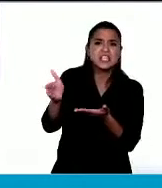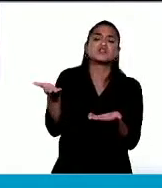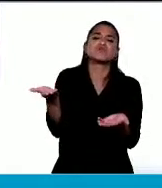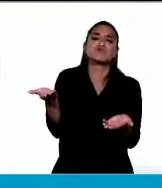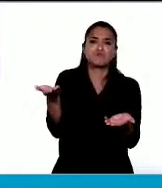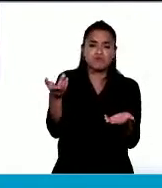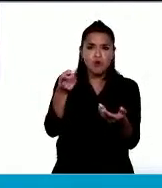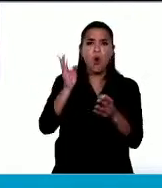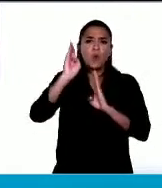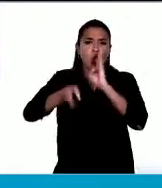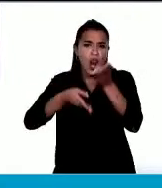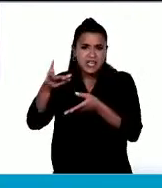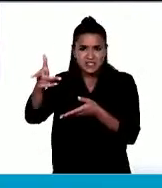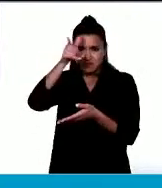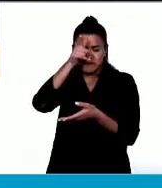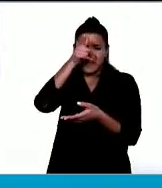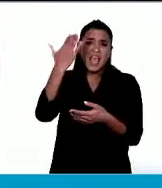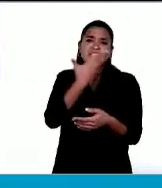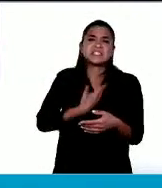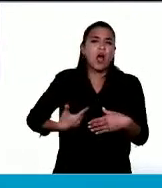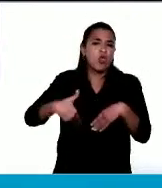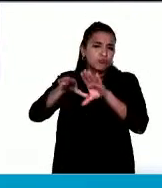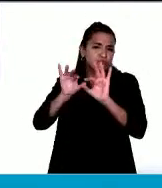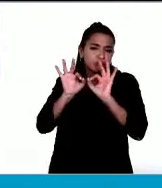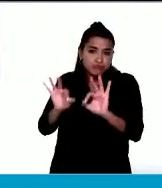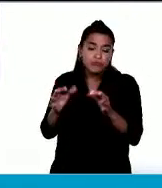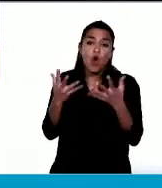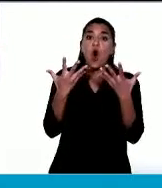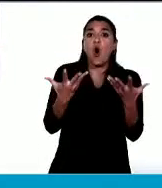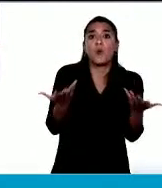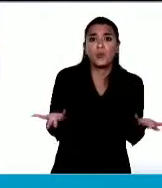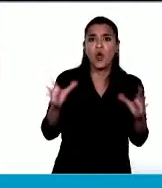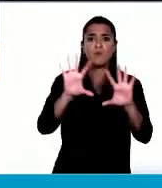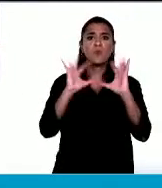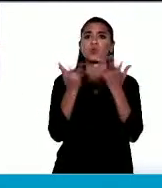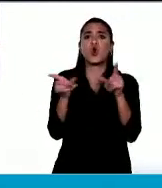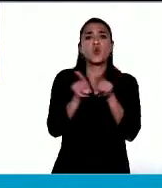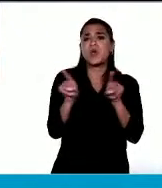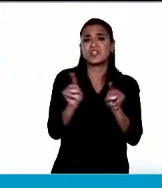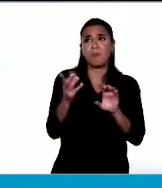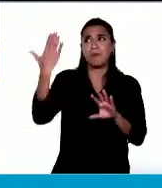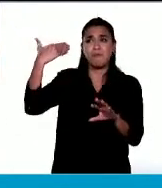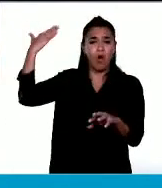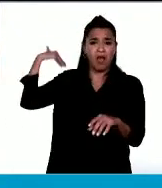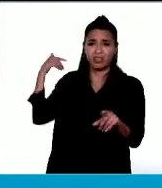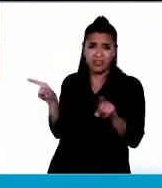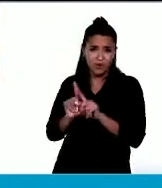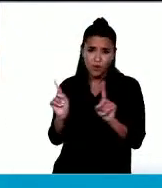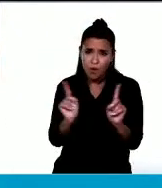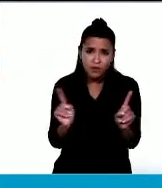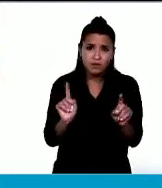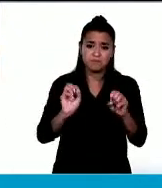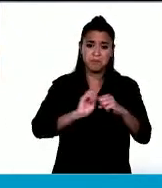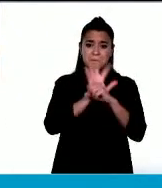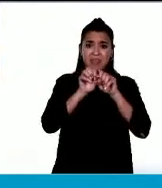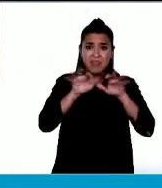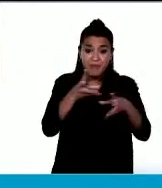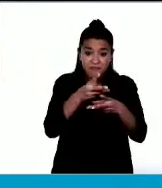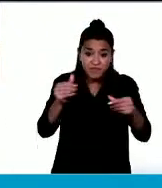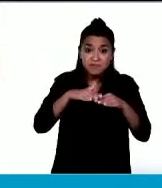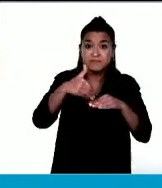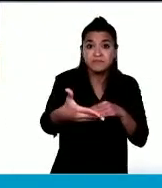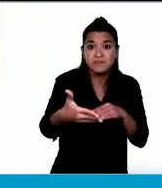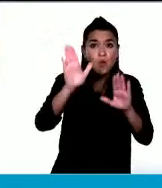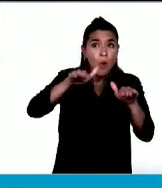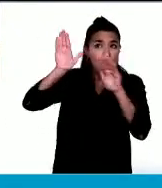y del Estado en su conjunto. Es casi una obviedad decir que el mundo no será el mismo que antes a la salida de la pandemia. Pero ¿en qué